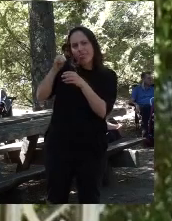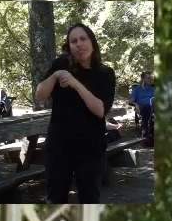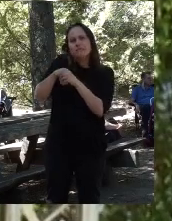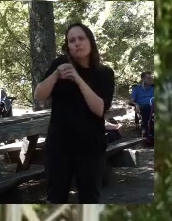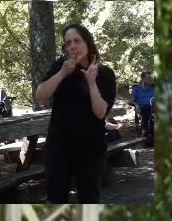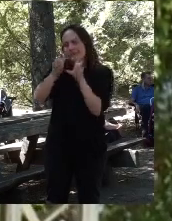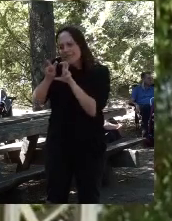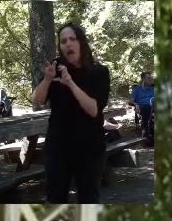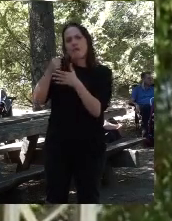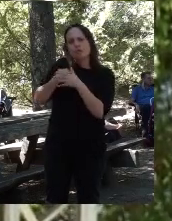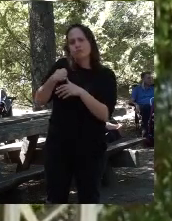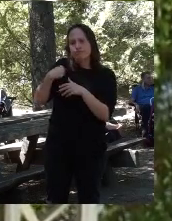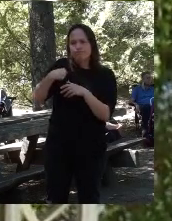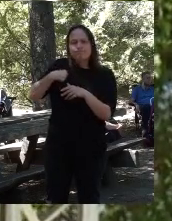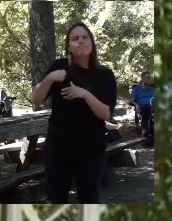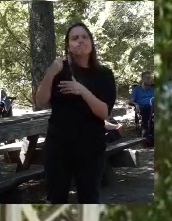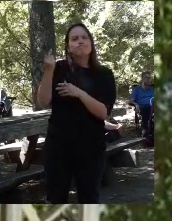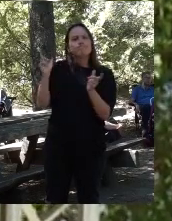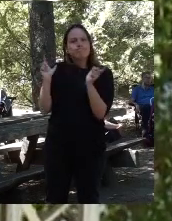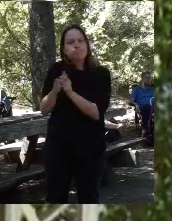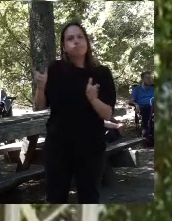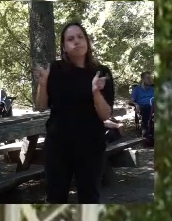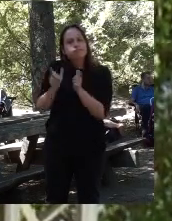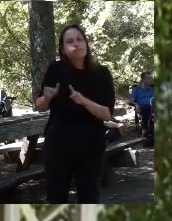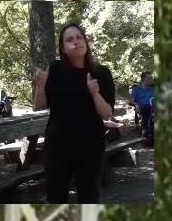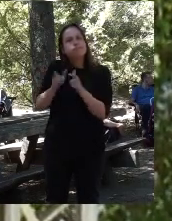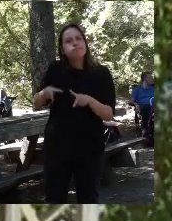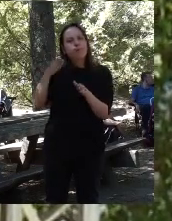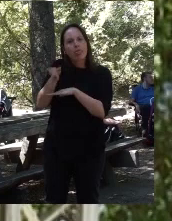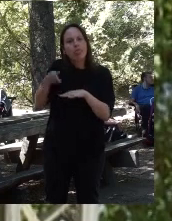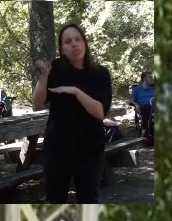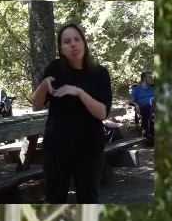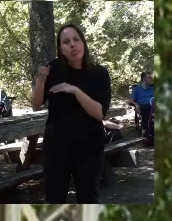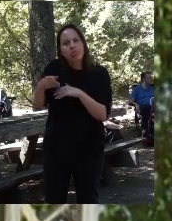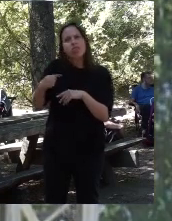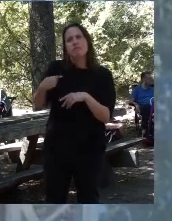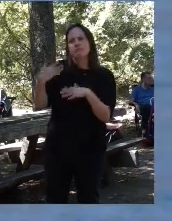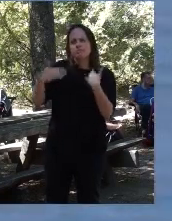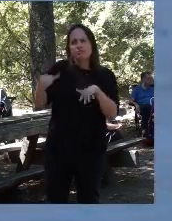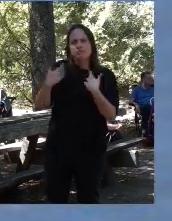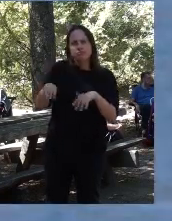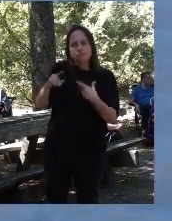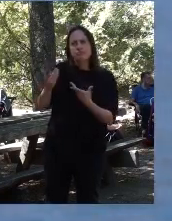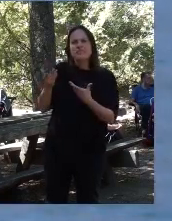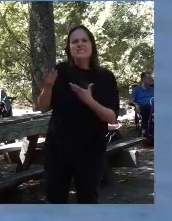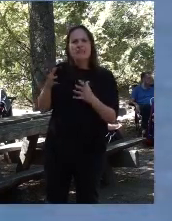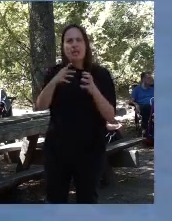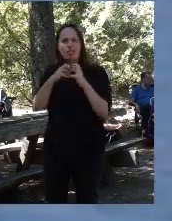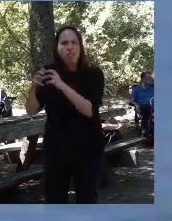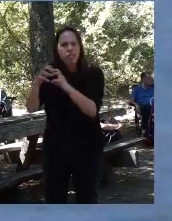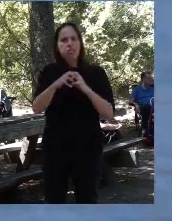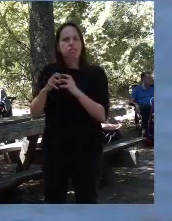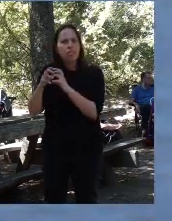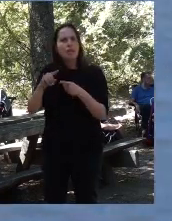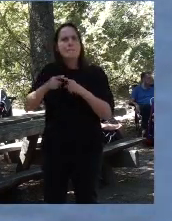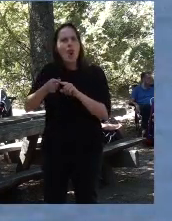habiendo participado de numerosas reuniones de alto nivel político, me resulta claro que no se